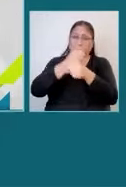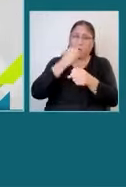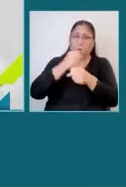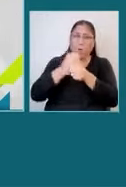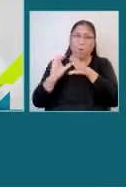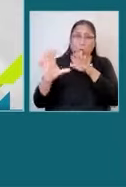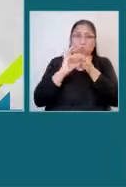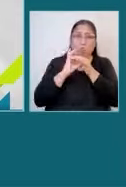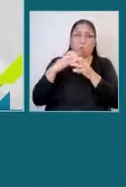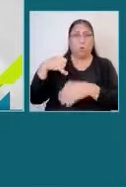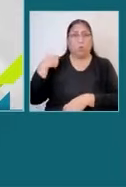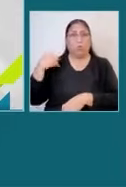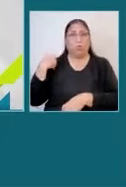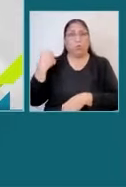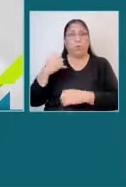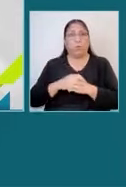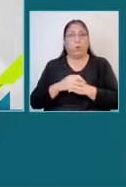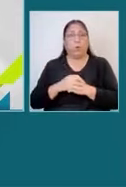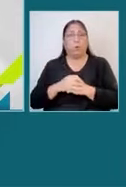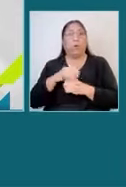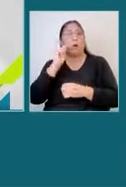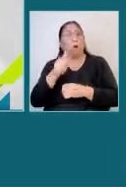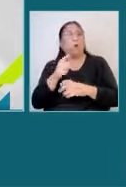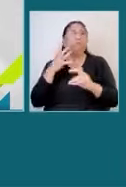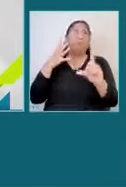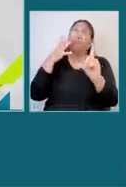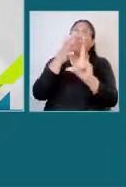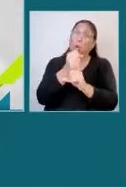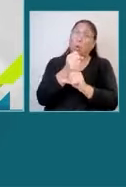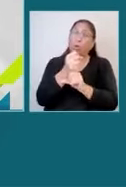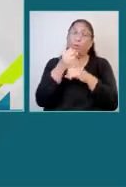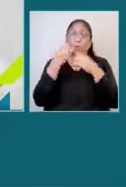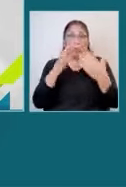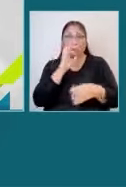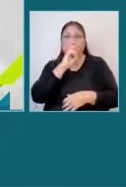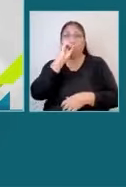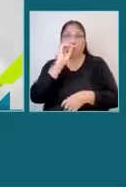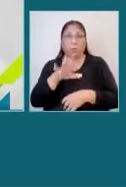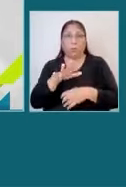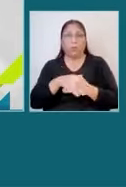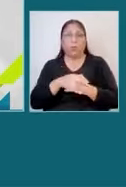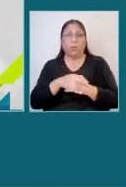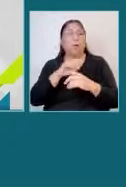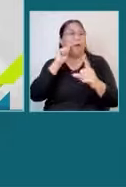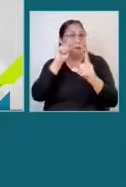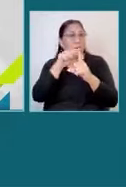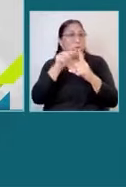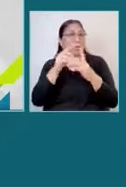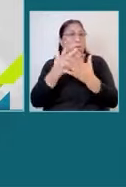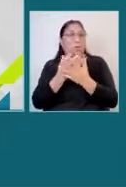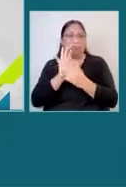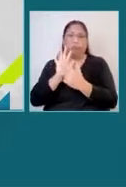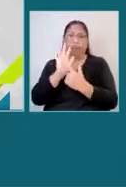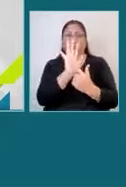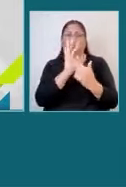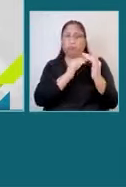los jóvenes. Respecto de los logros, como ya mencionaba, ahí yo quisiera resaltar